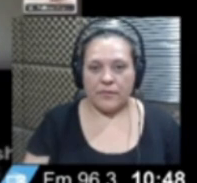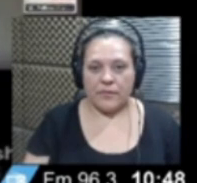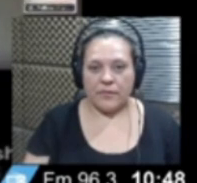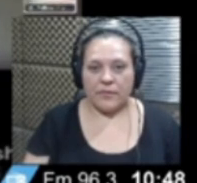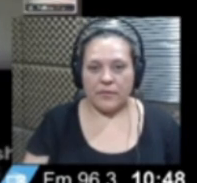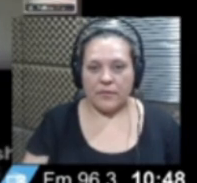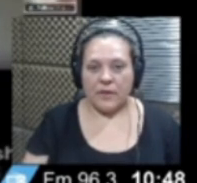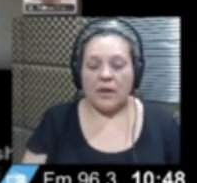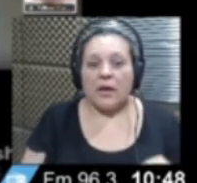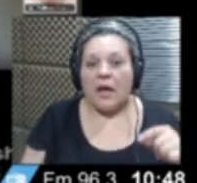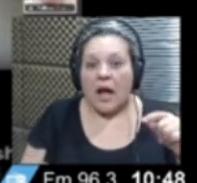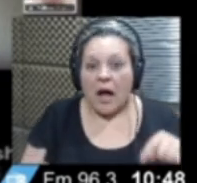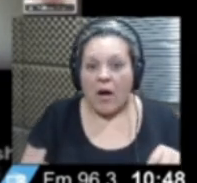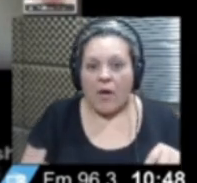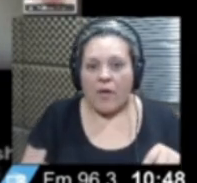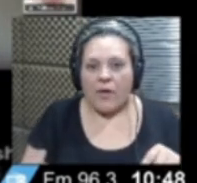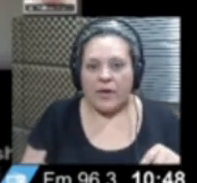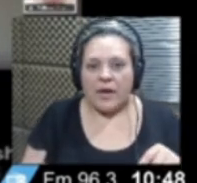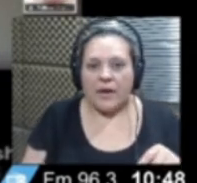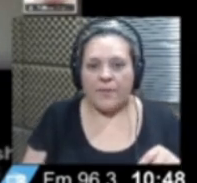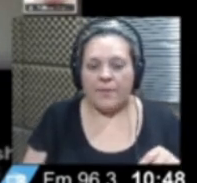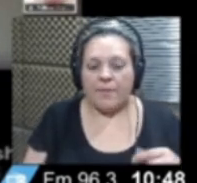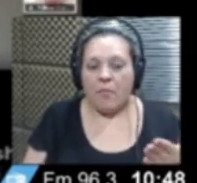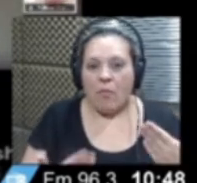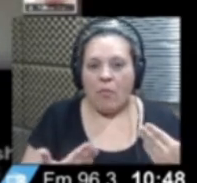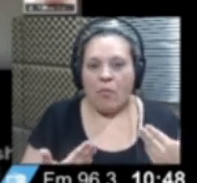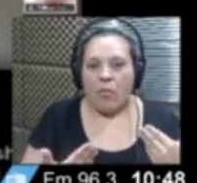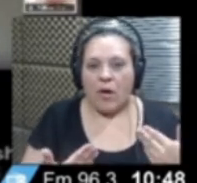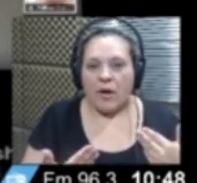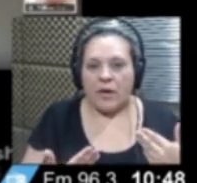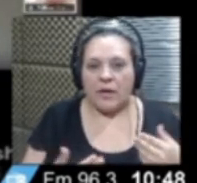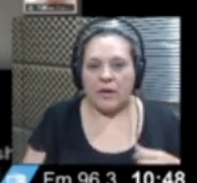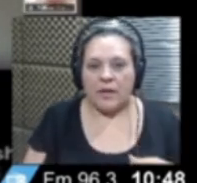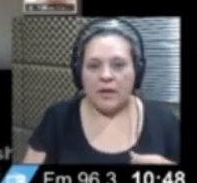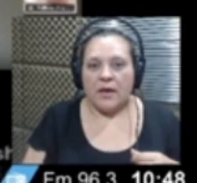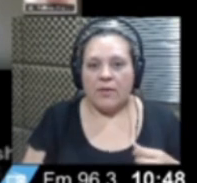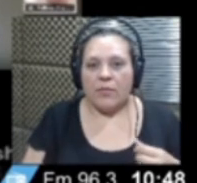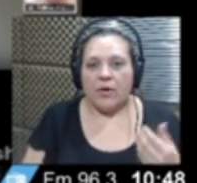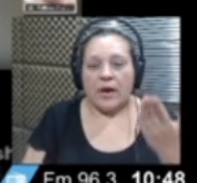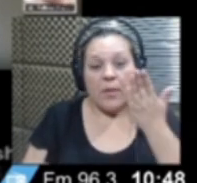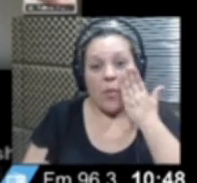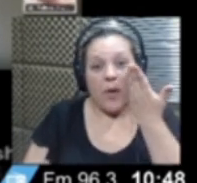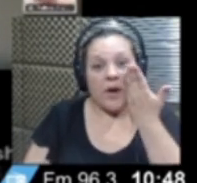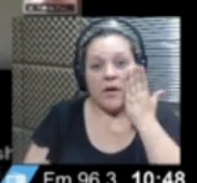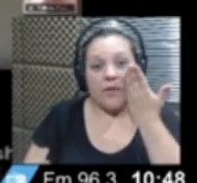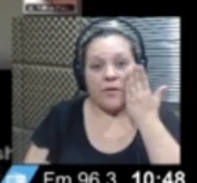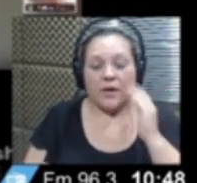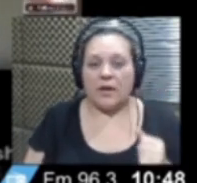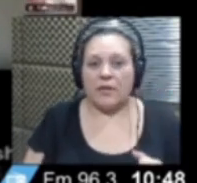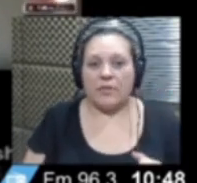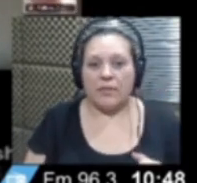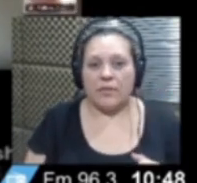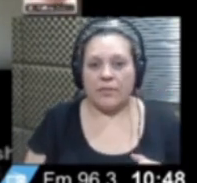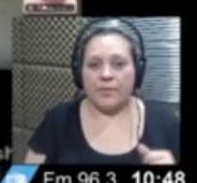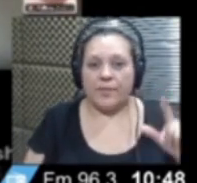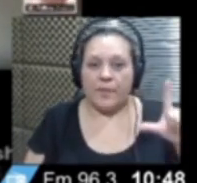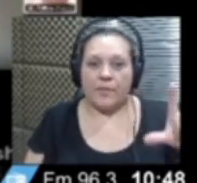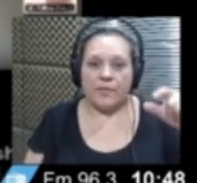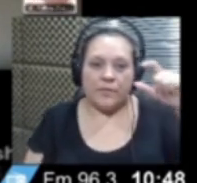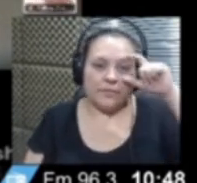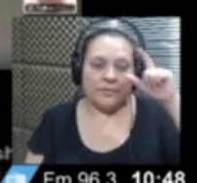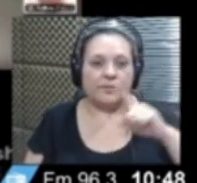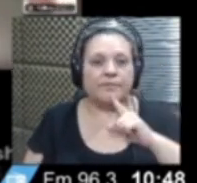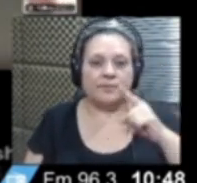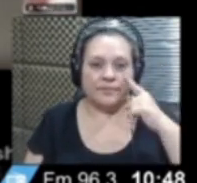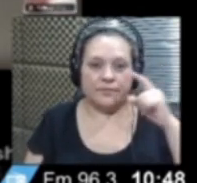les dejo mi mail. Bueno. O pueden entrar a mi Facebook, que es Leticia Rodríguez, y ubicarme por ahí. Bien. Estamos en un proceso